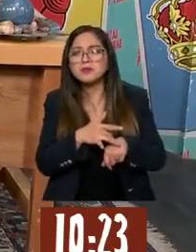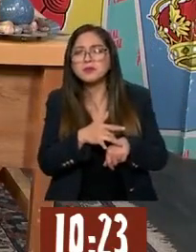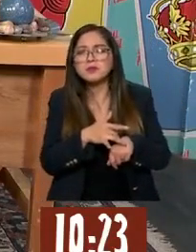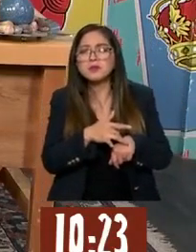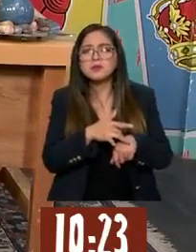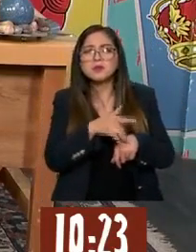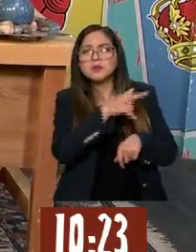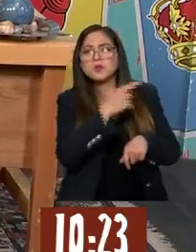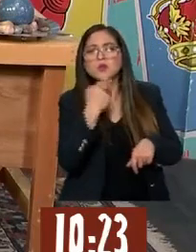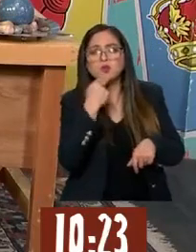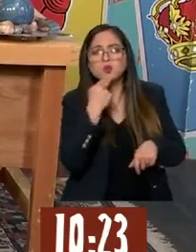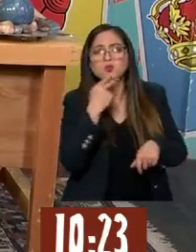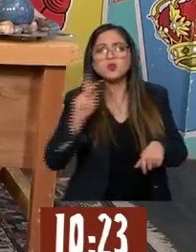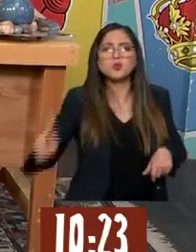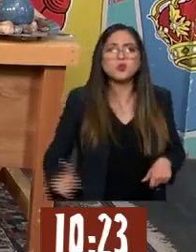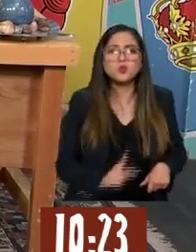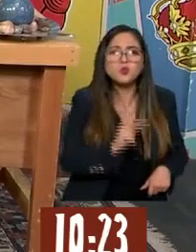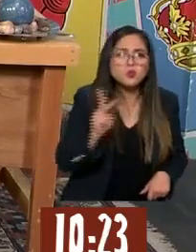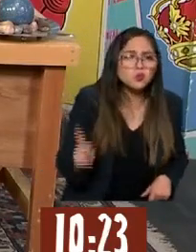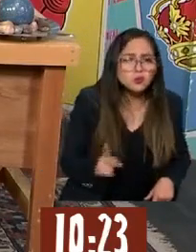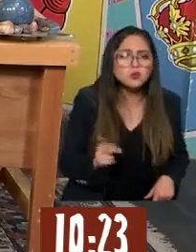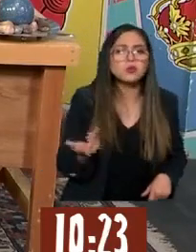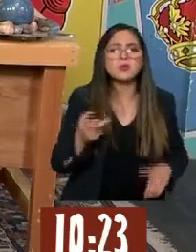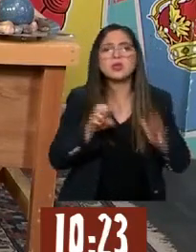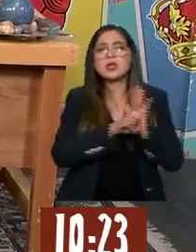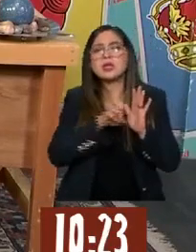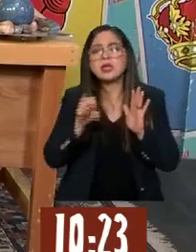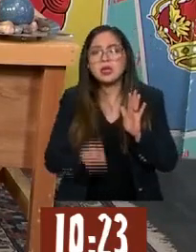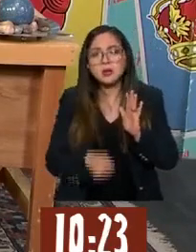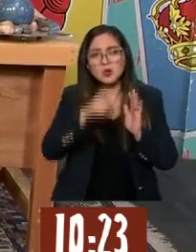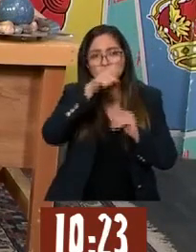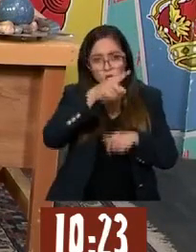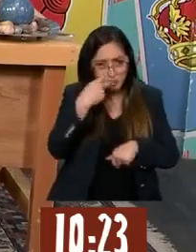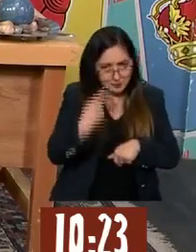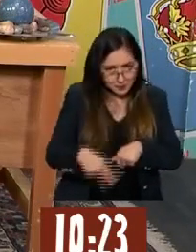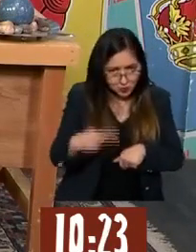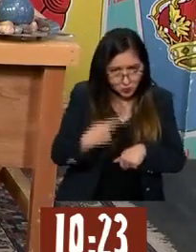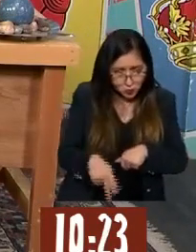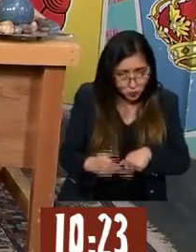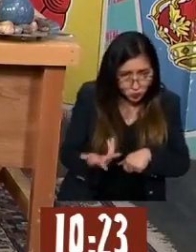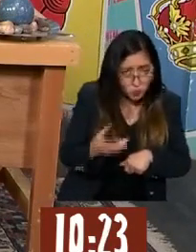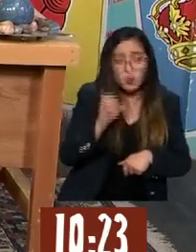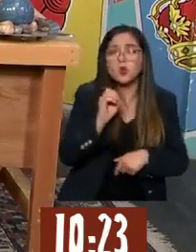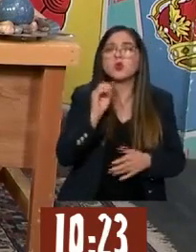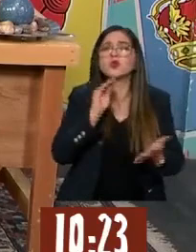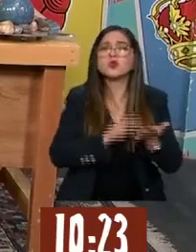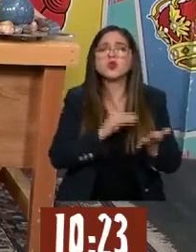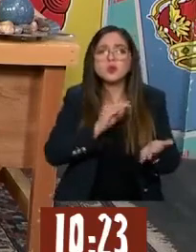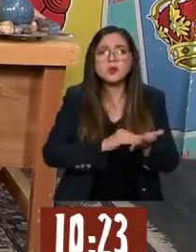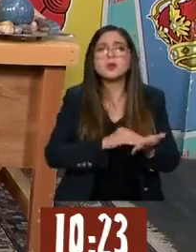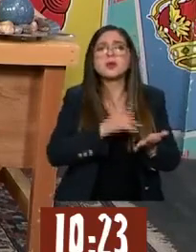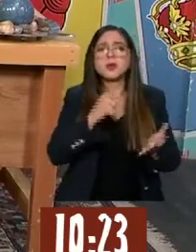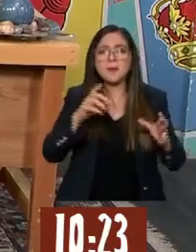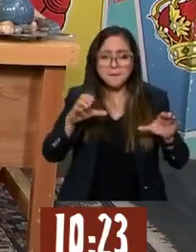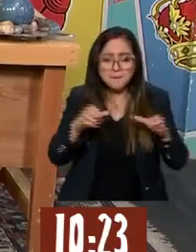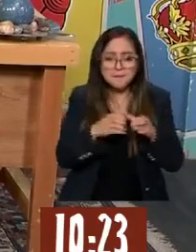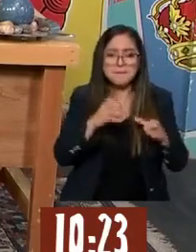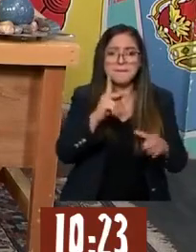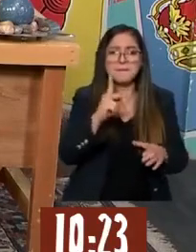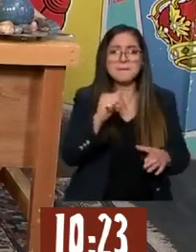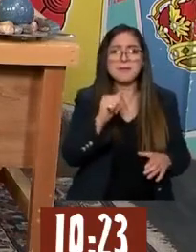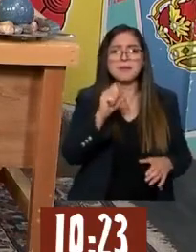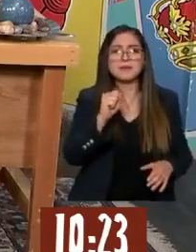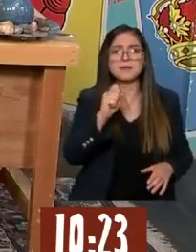pueblo? ¡Ay, qué estos, rico! ¿Qué puede haber de peligroso en consumirlos? ¿Tú crees que aún puede haber problema con la pasteurización y esas